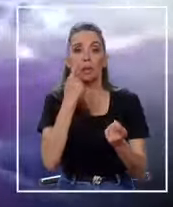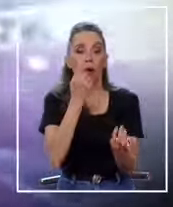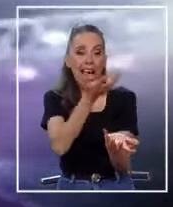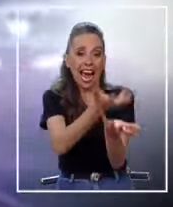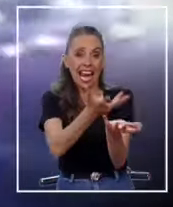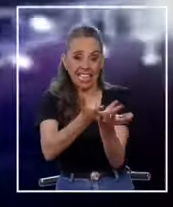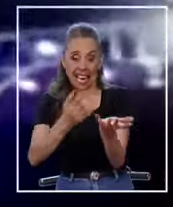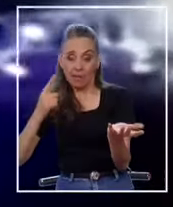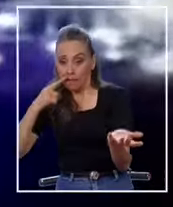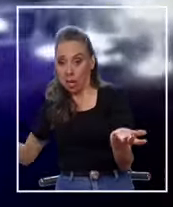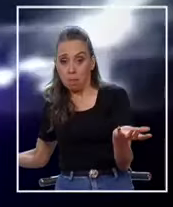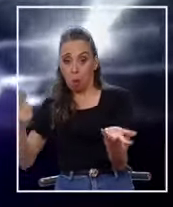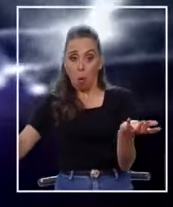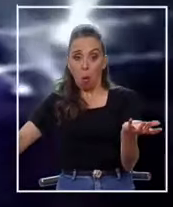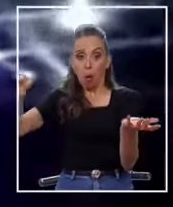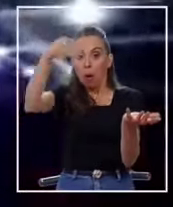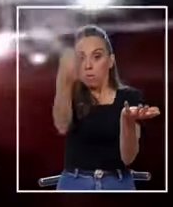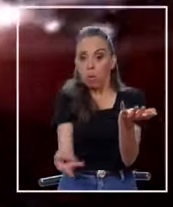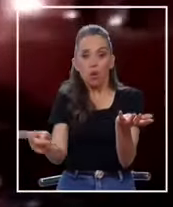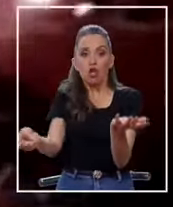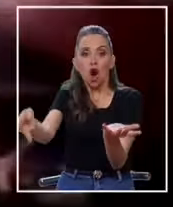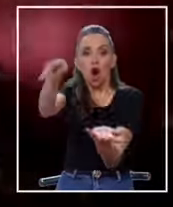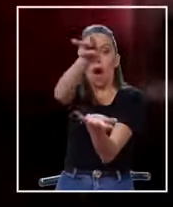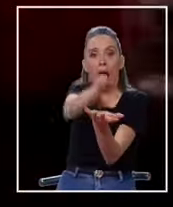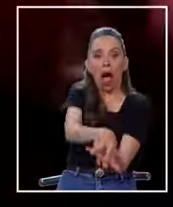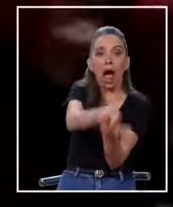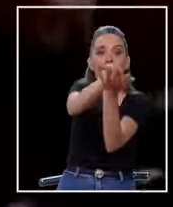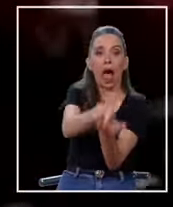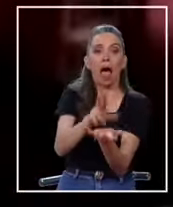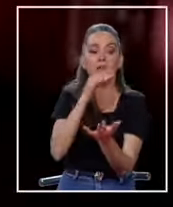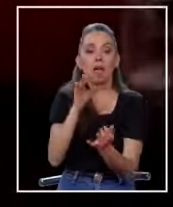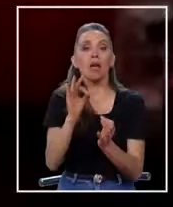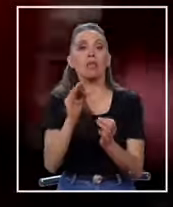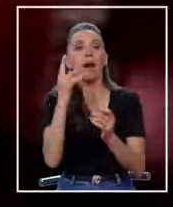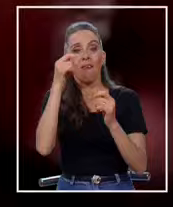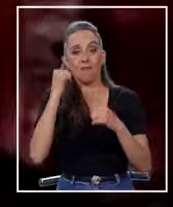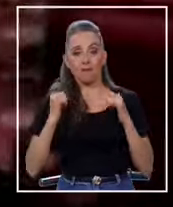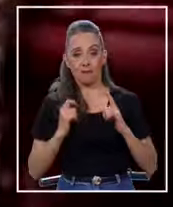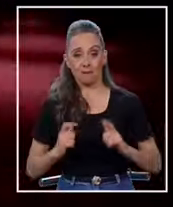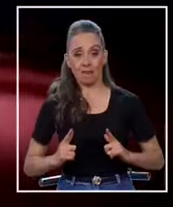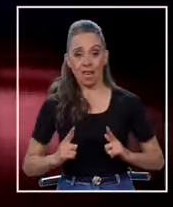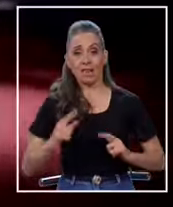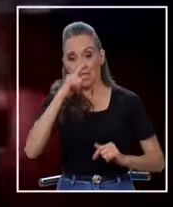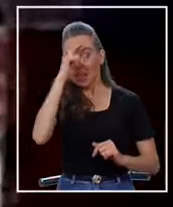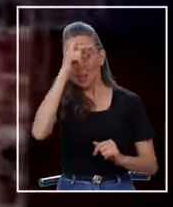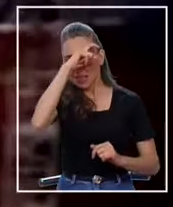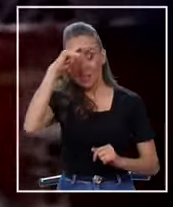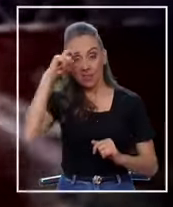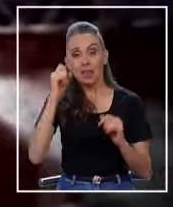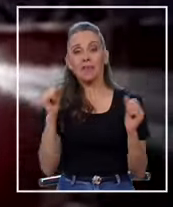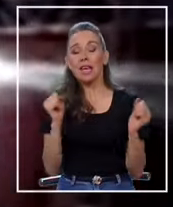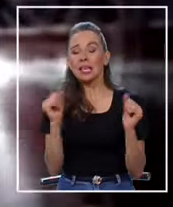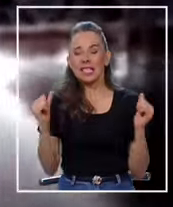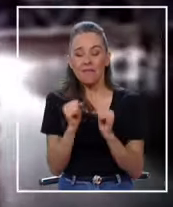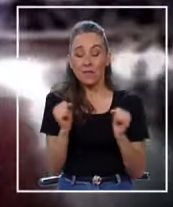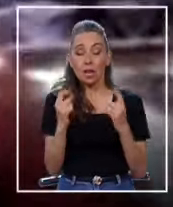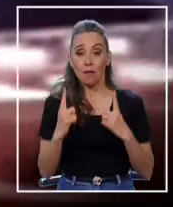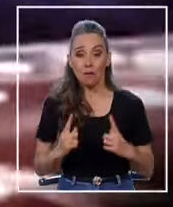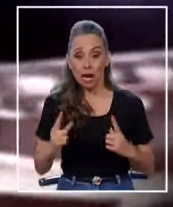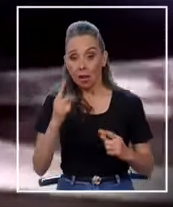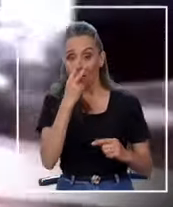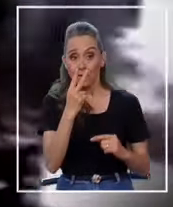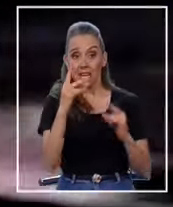sorpresa total para las más de 400 personas que en pleno show de vacaciones de invierno repetabs varon su vuelo de 28